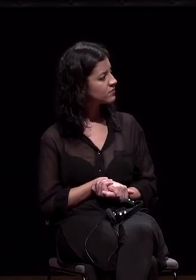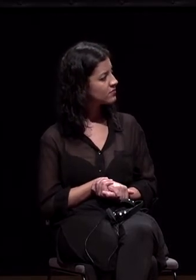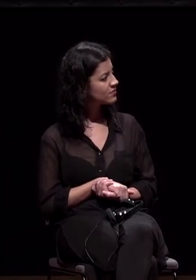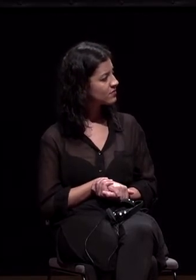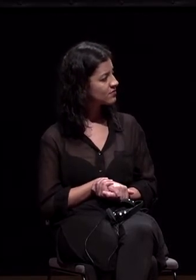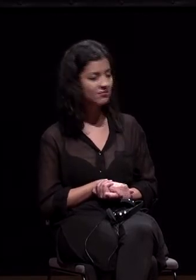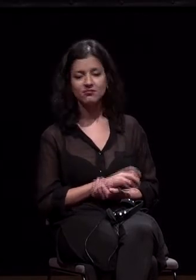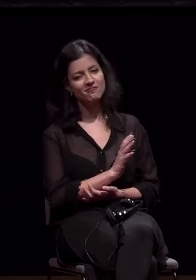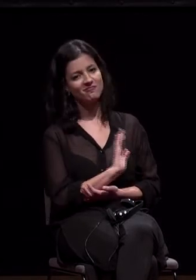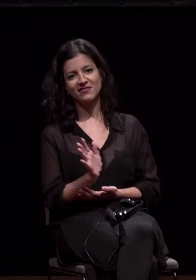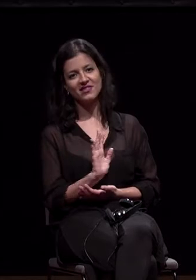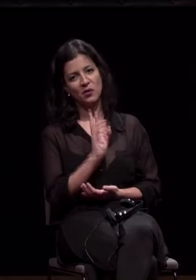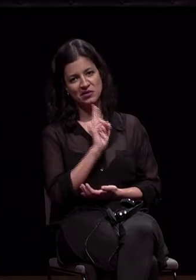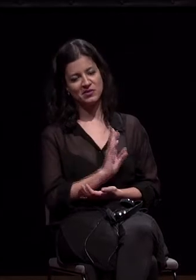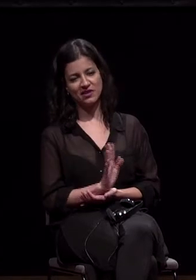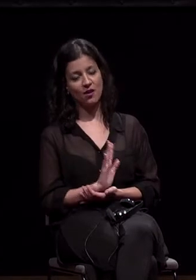No.